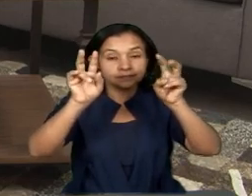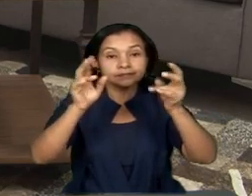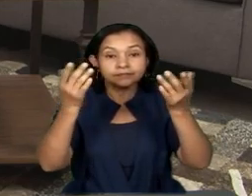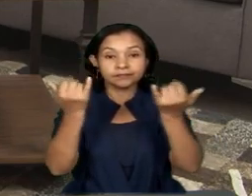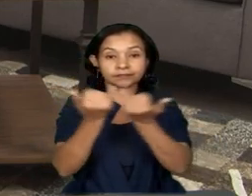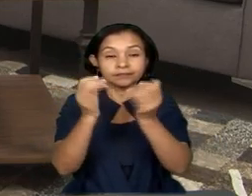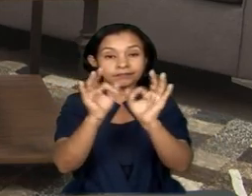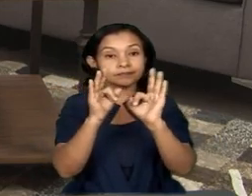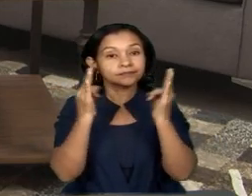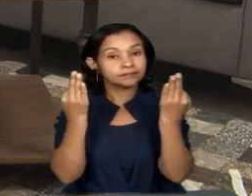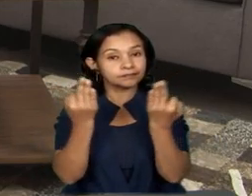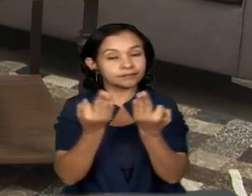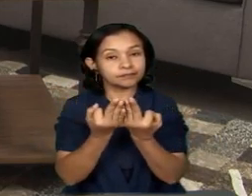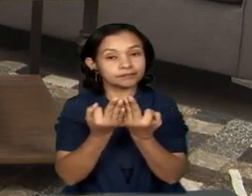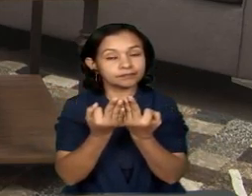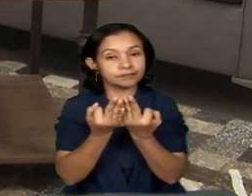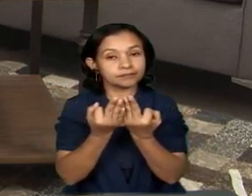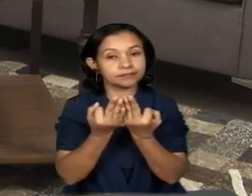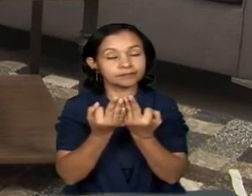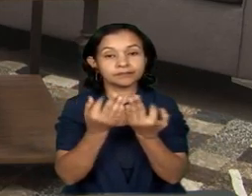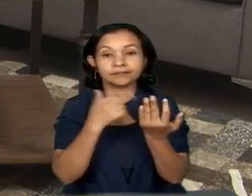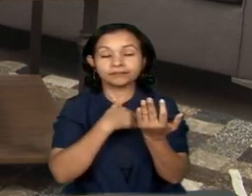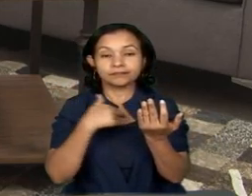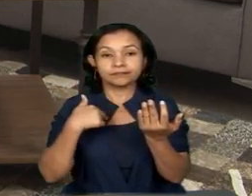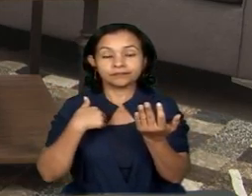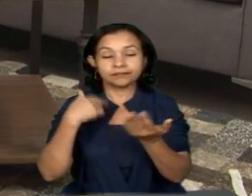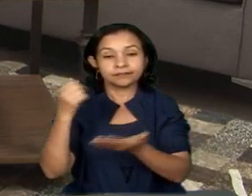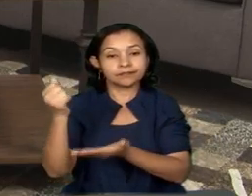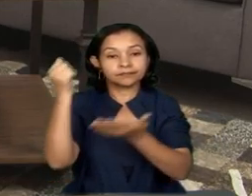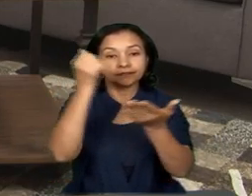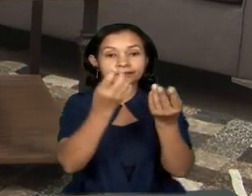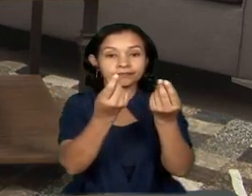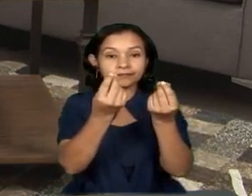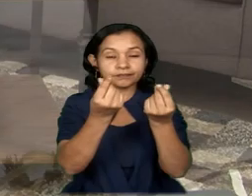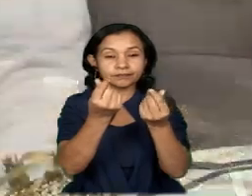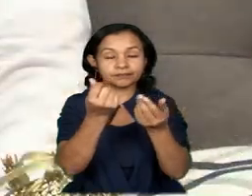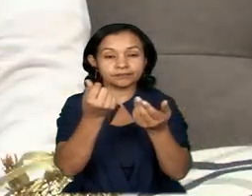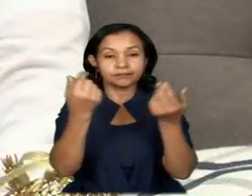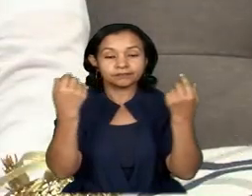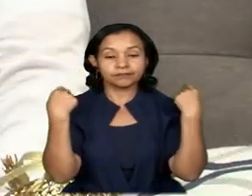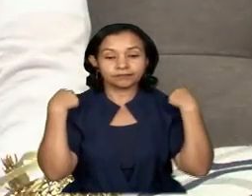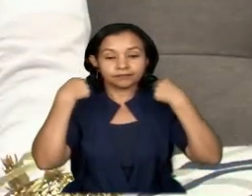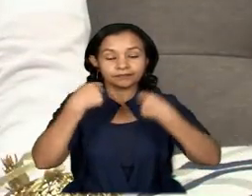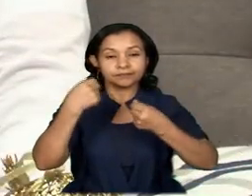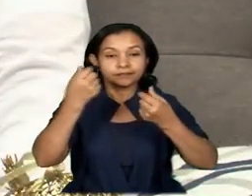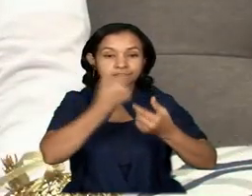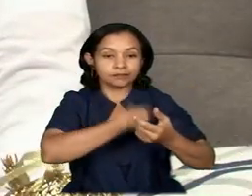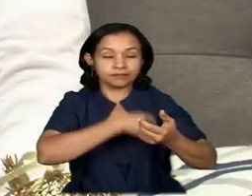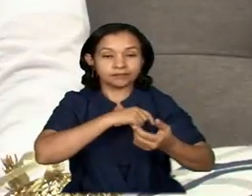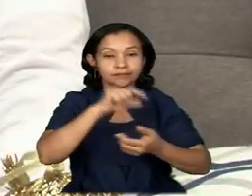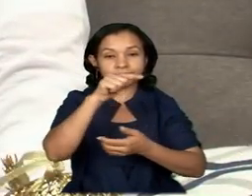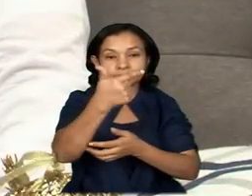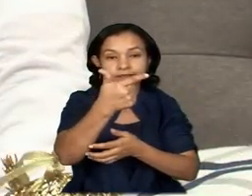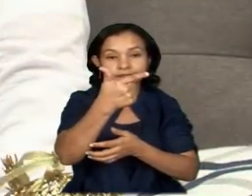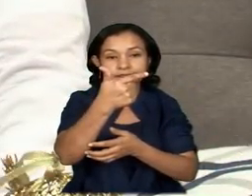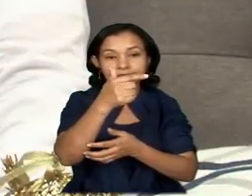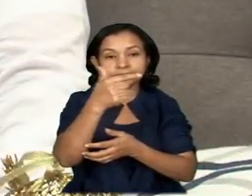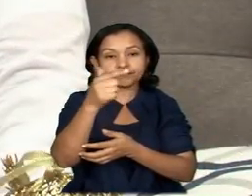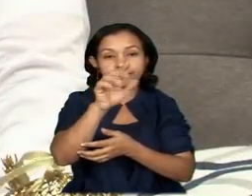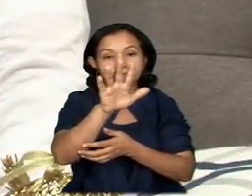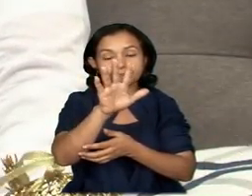protagonismo de la familia. Están los recursos para la entrega de paquetes escolares. Se van a entregar